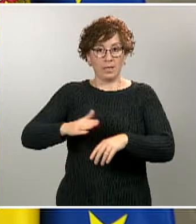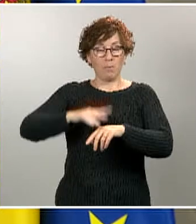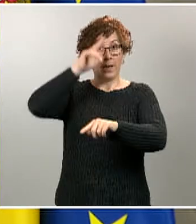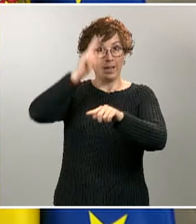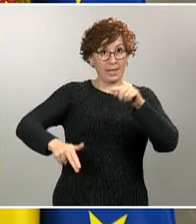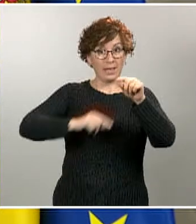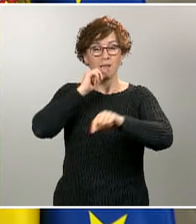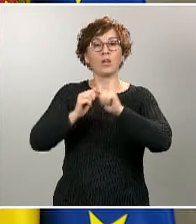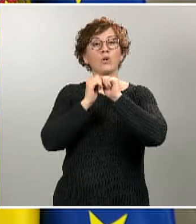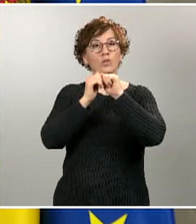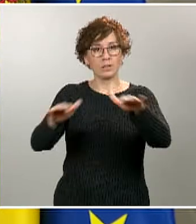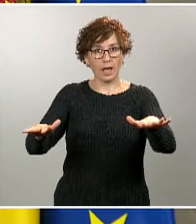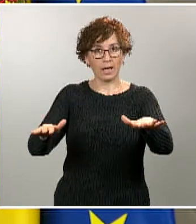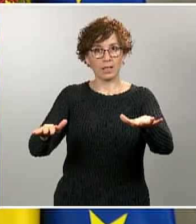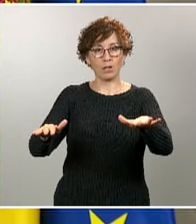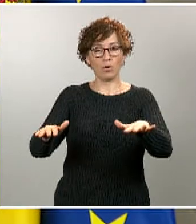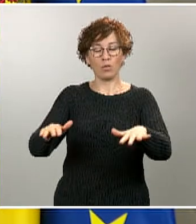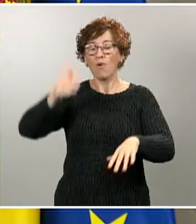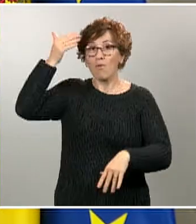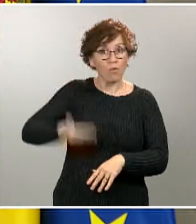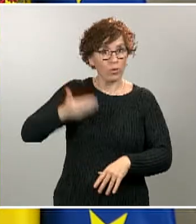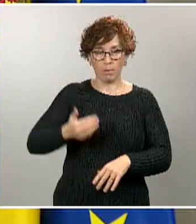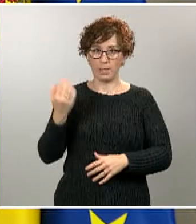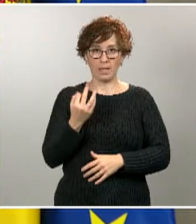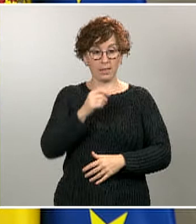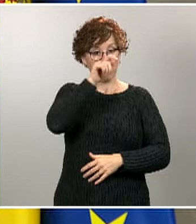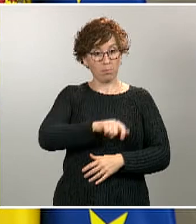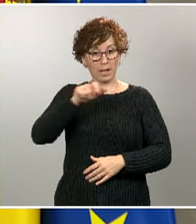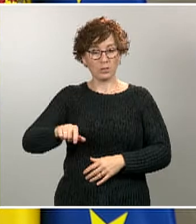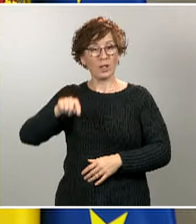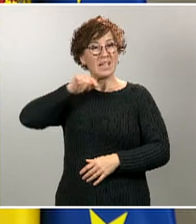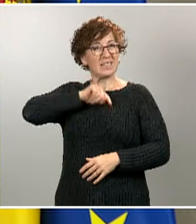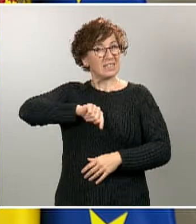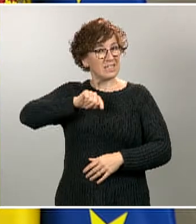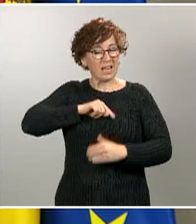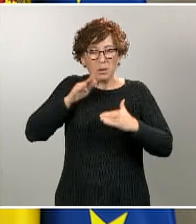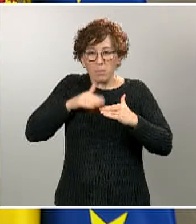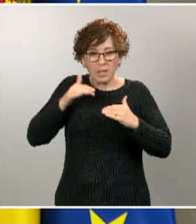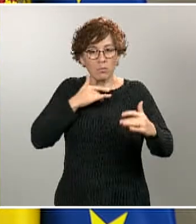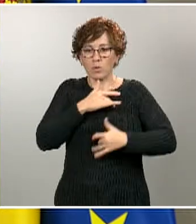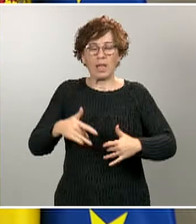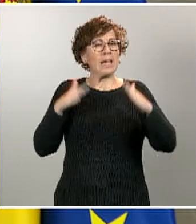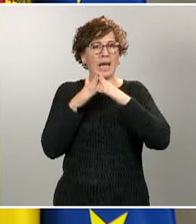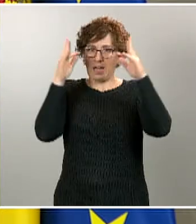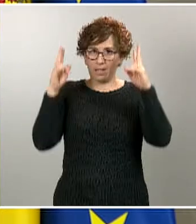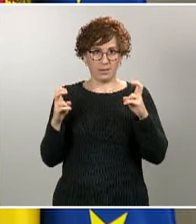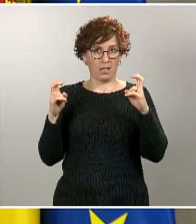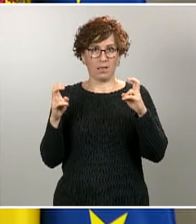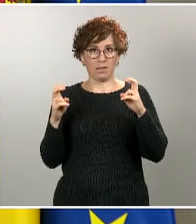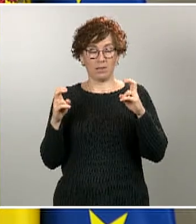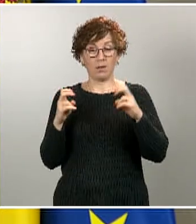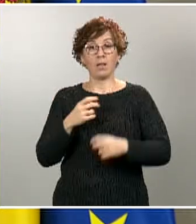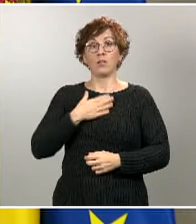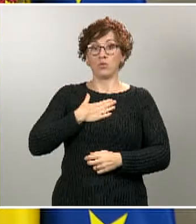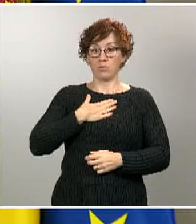con sintomatología positiva deben quedarse en su casa, los contactos estrechos de las personas positivas deben quedarse en su